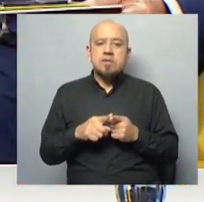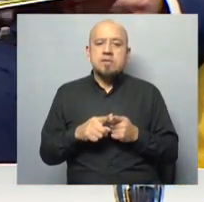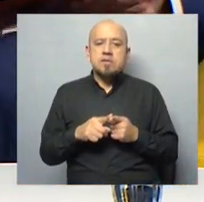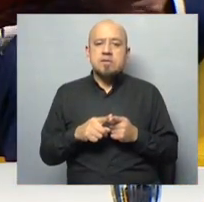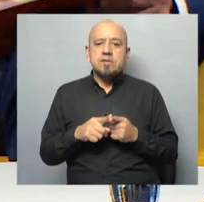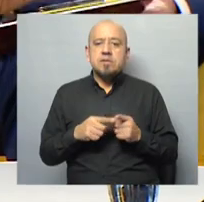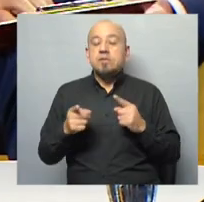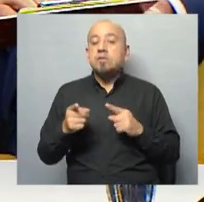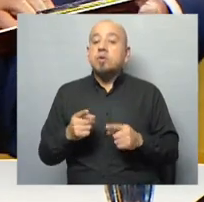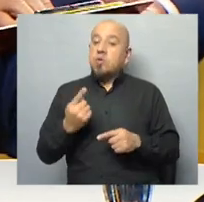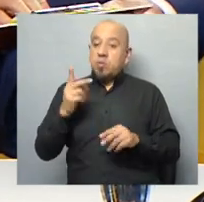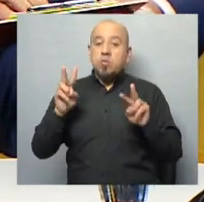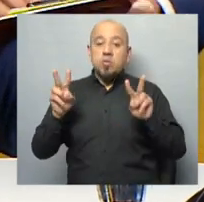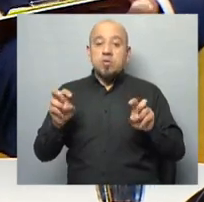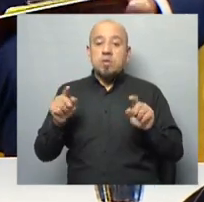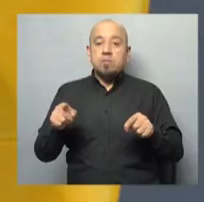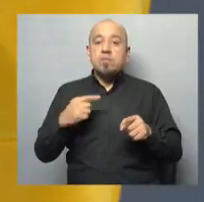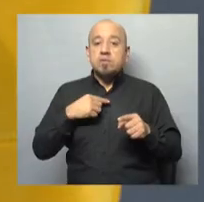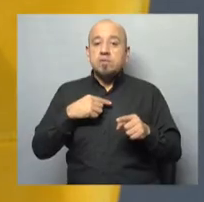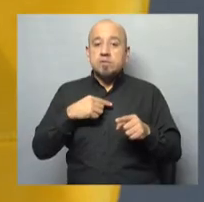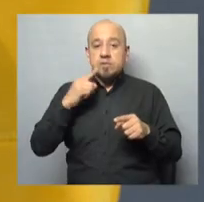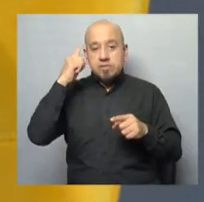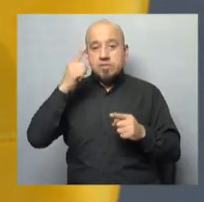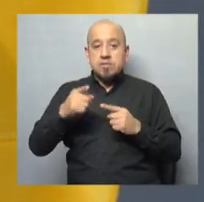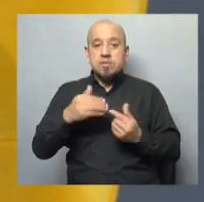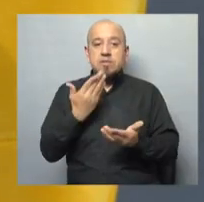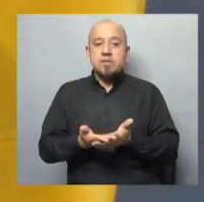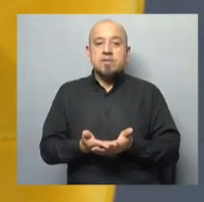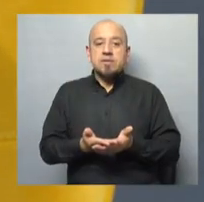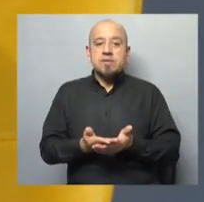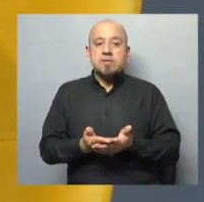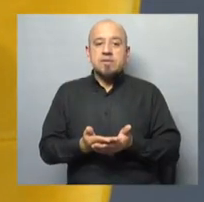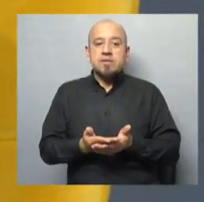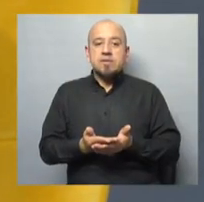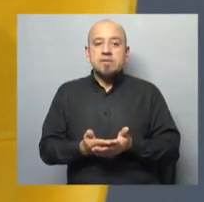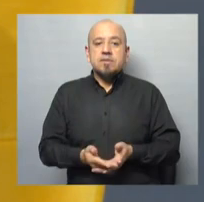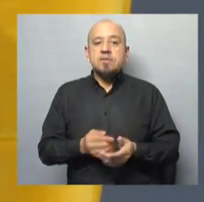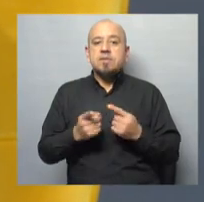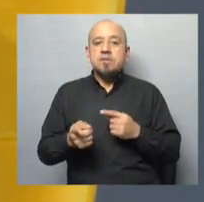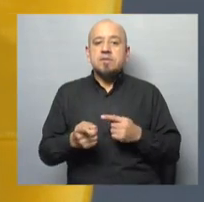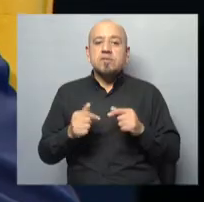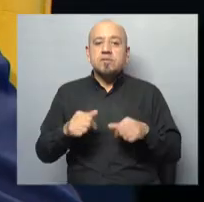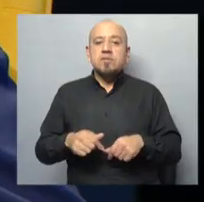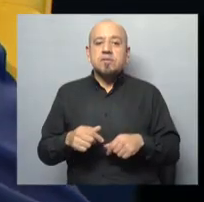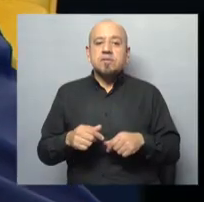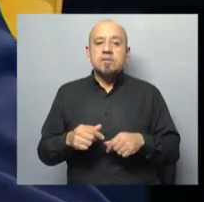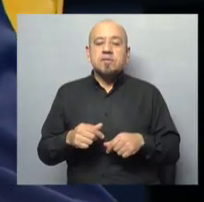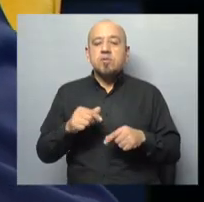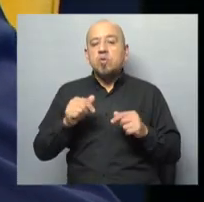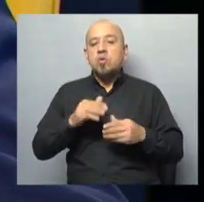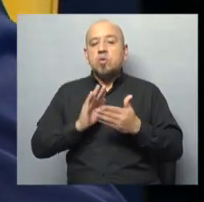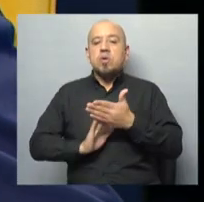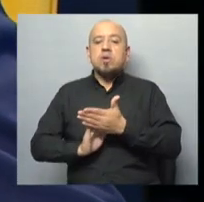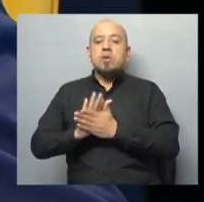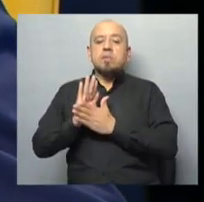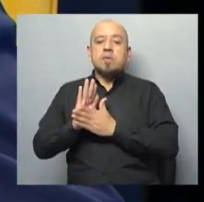un tema que tenía pensado plantear en la conversación y que lo saque hoy y de mañana lo estuvimos